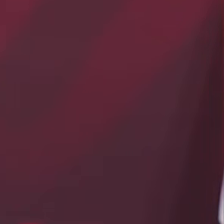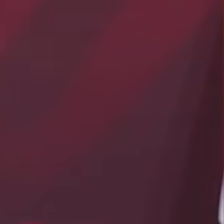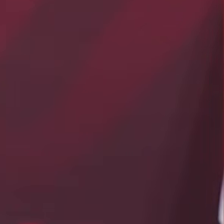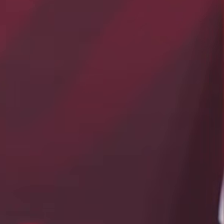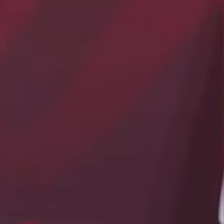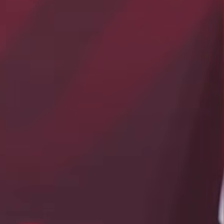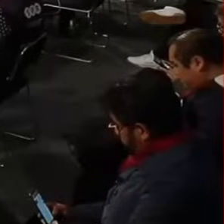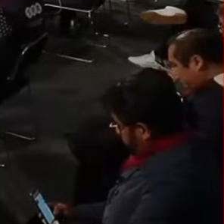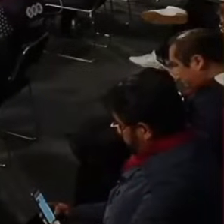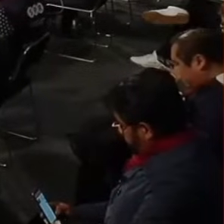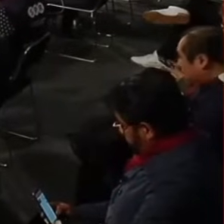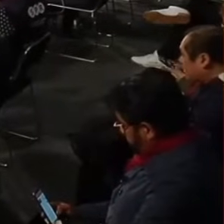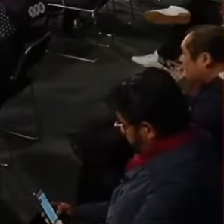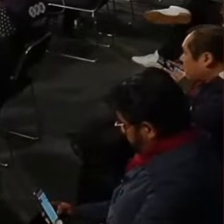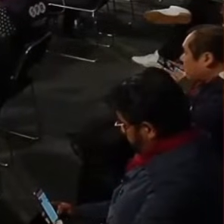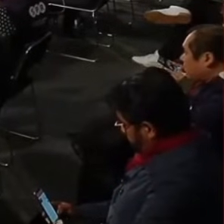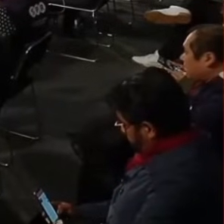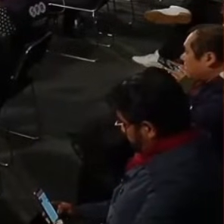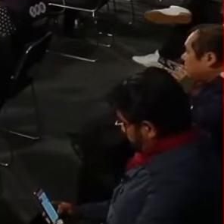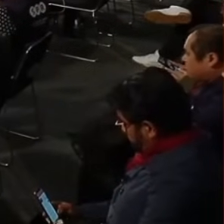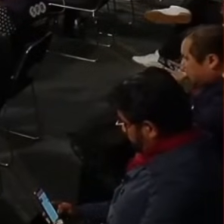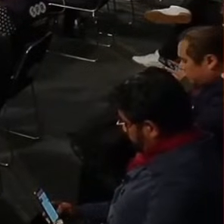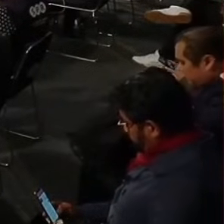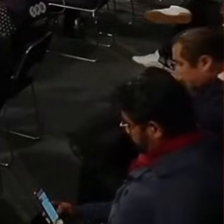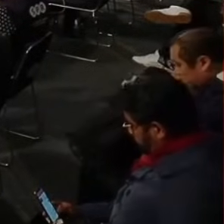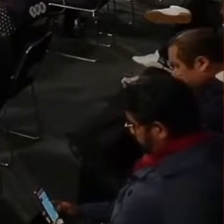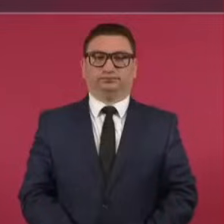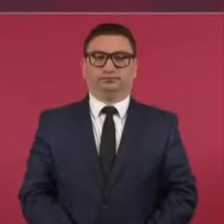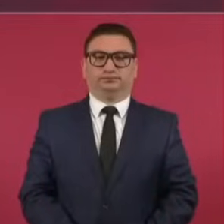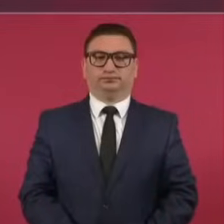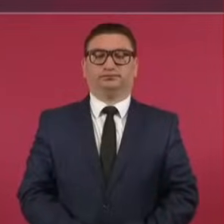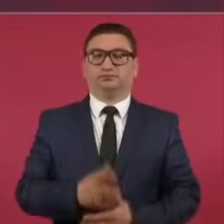excesos de todo tipo, aviones de lujo,